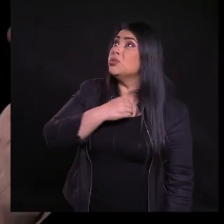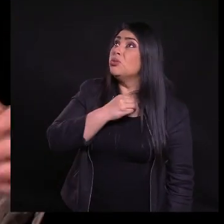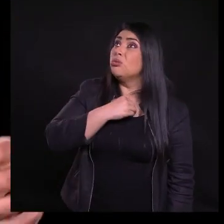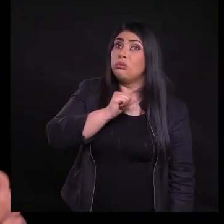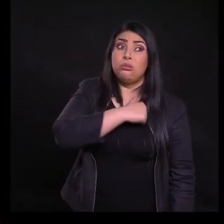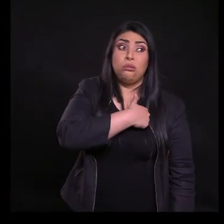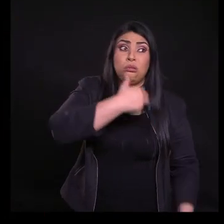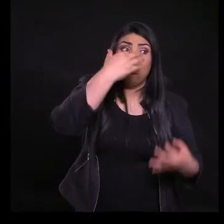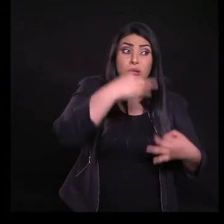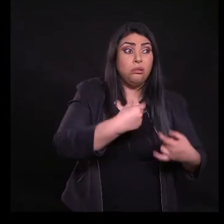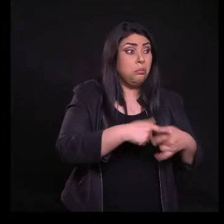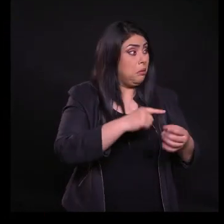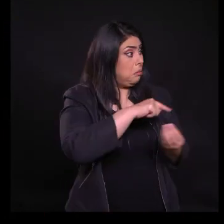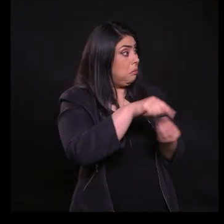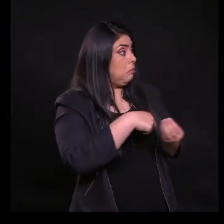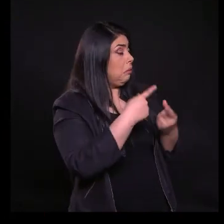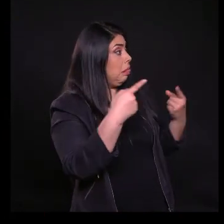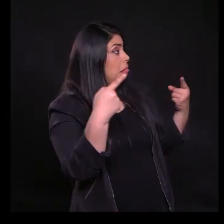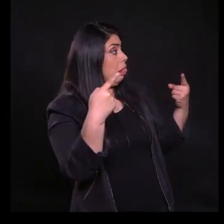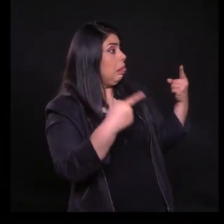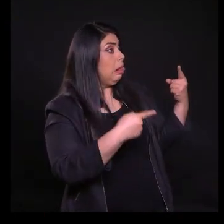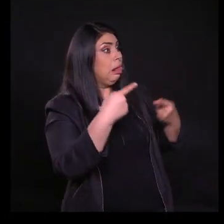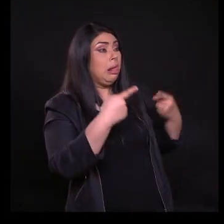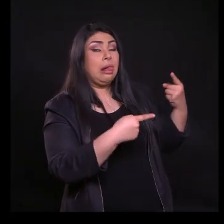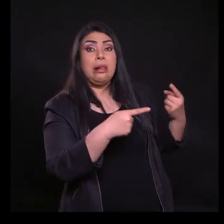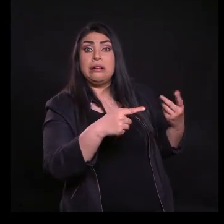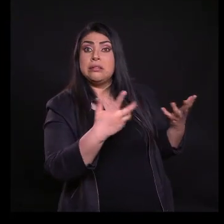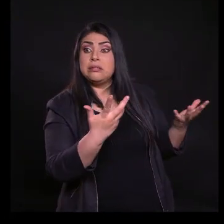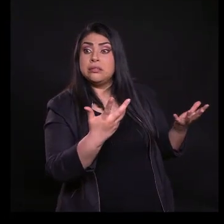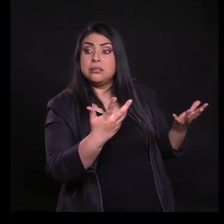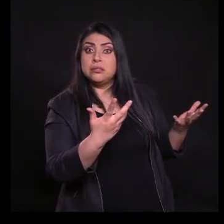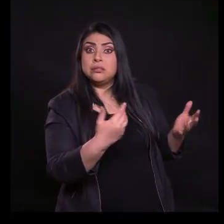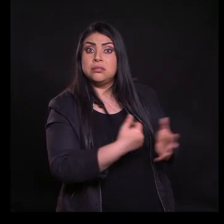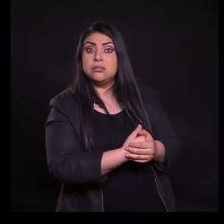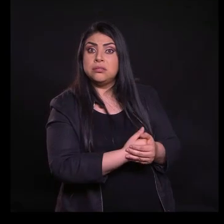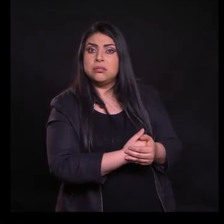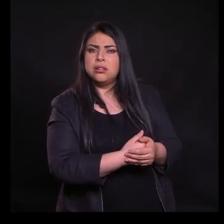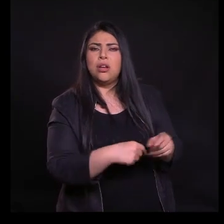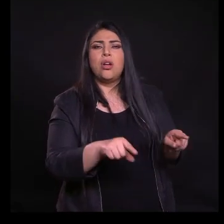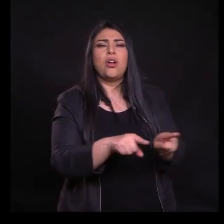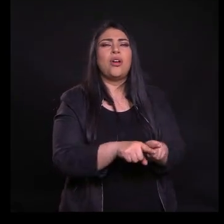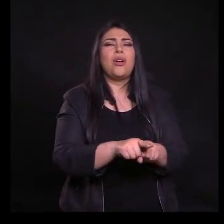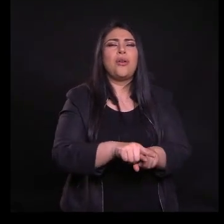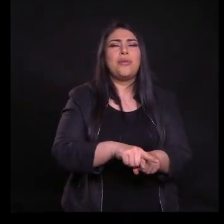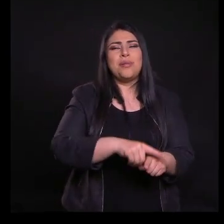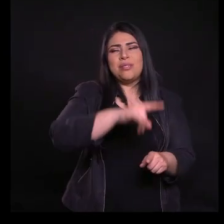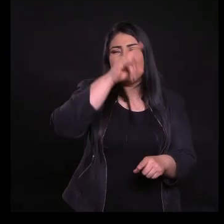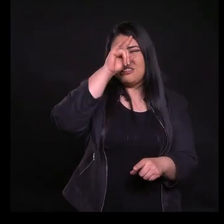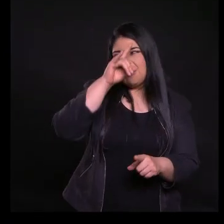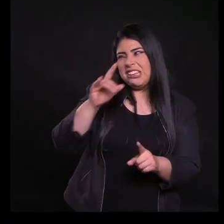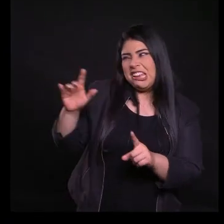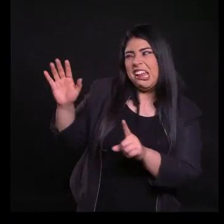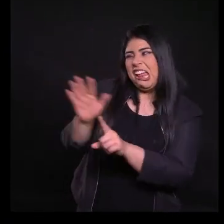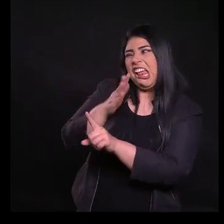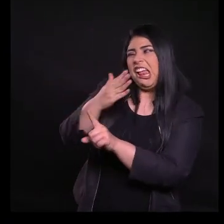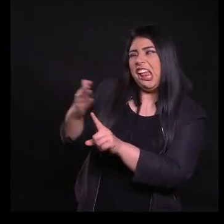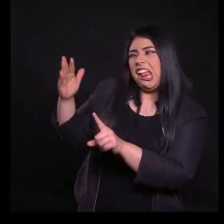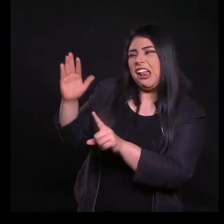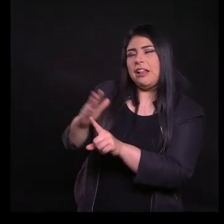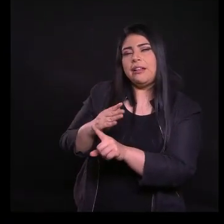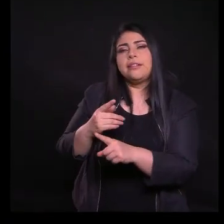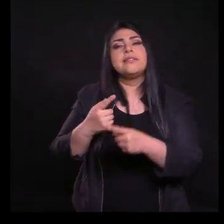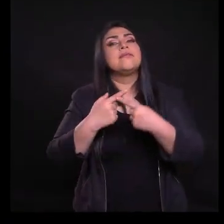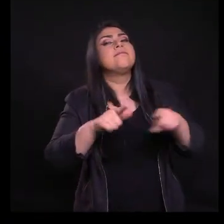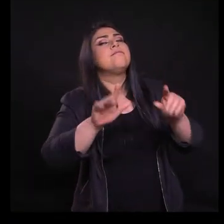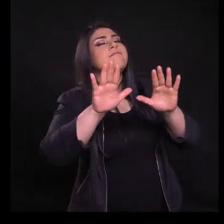cosas pareciera que son como patadas de ahogado del mismo queriéndote decir no te va a funcionar pero te